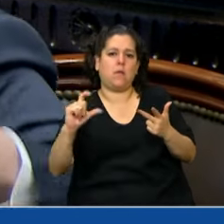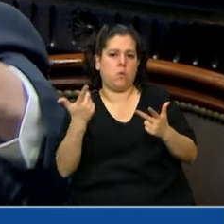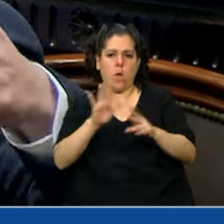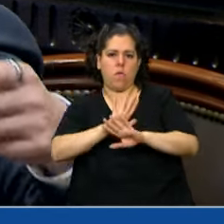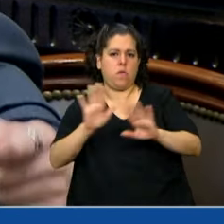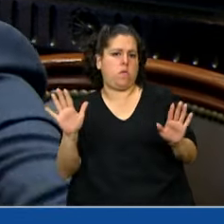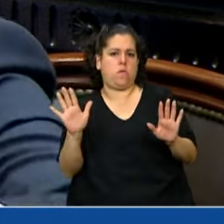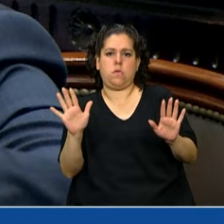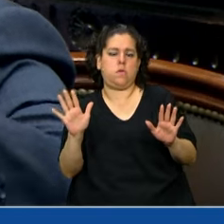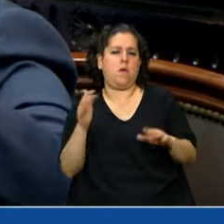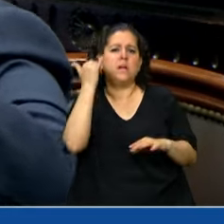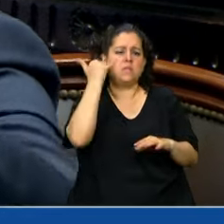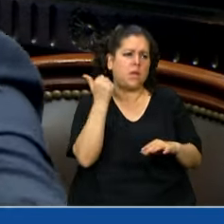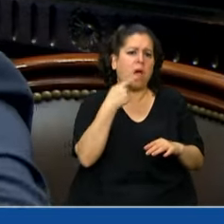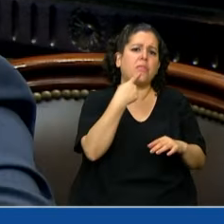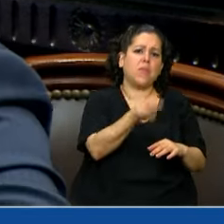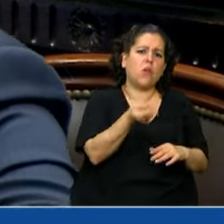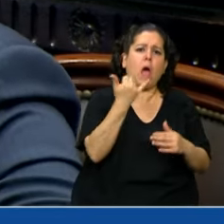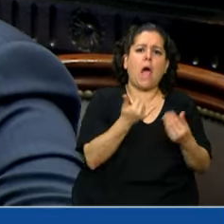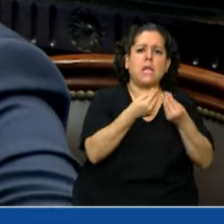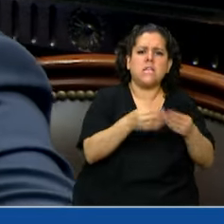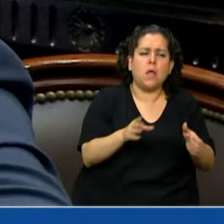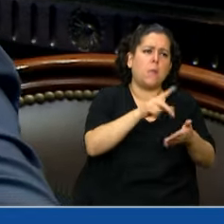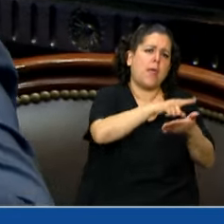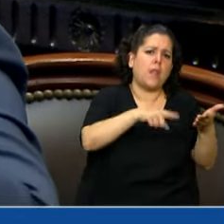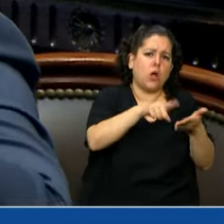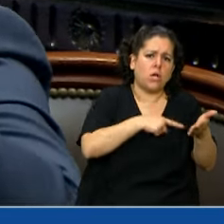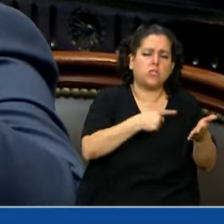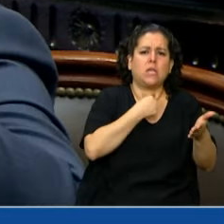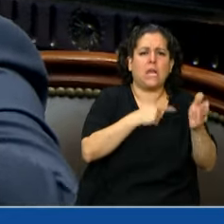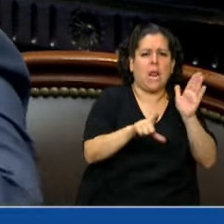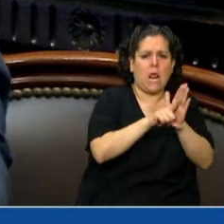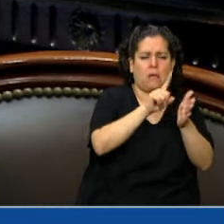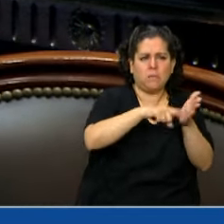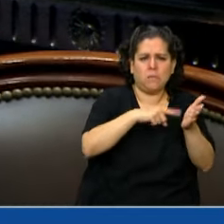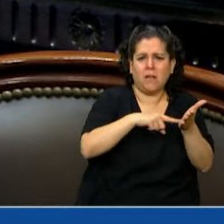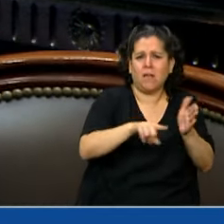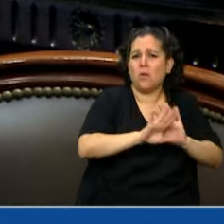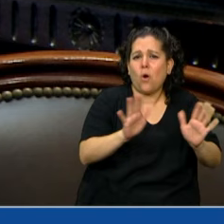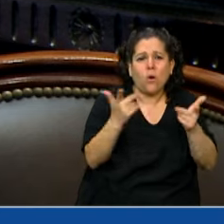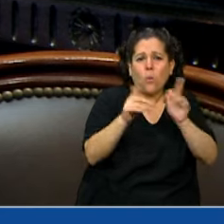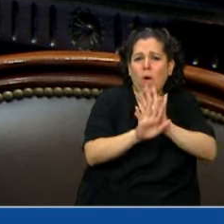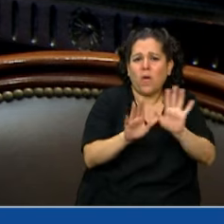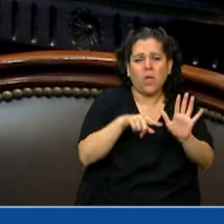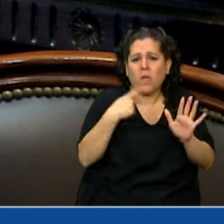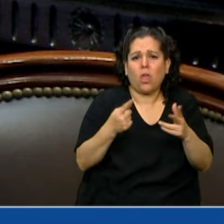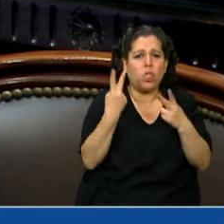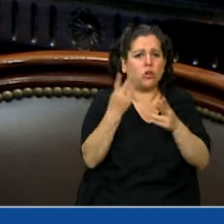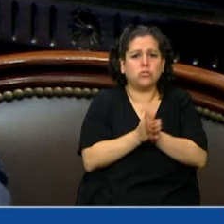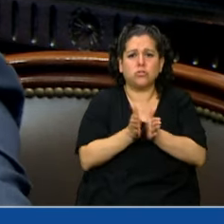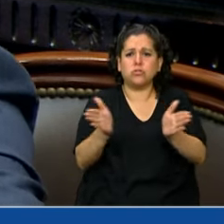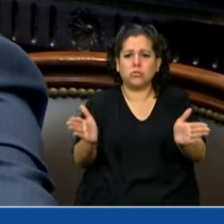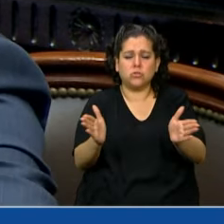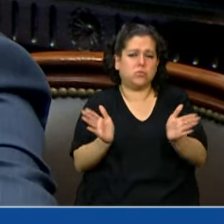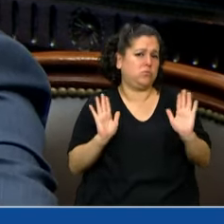planteado que hubo iniciativas de derogación de otras modificaciones hoy no hay otras alternativas hoy son estas